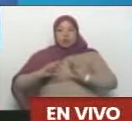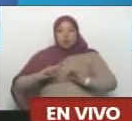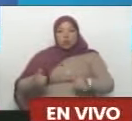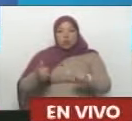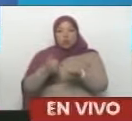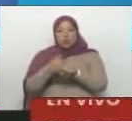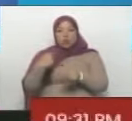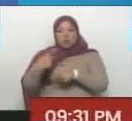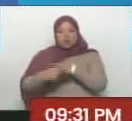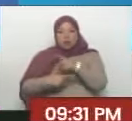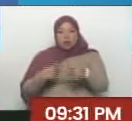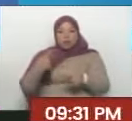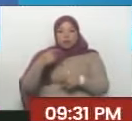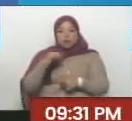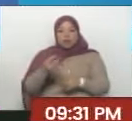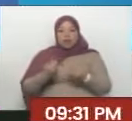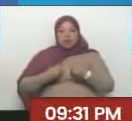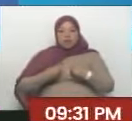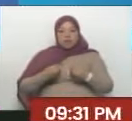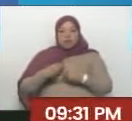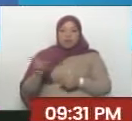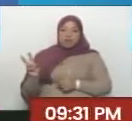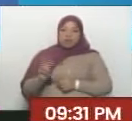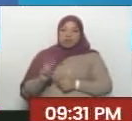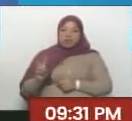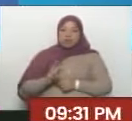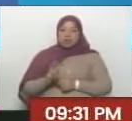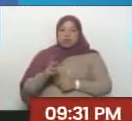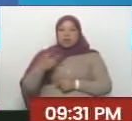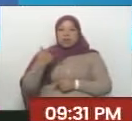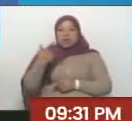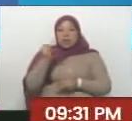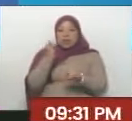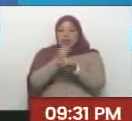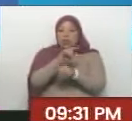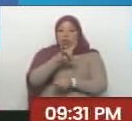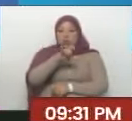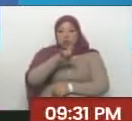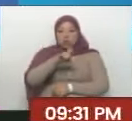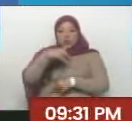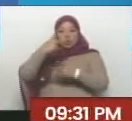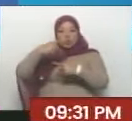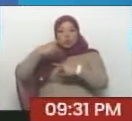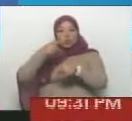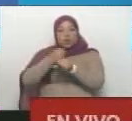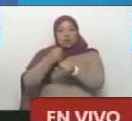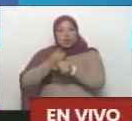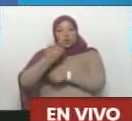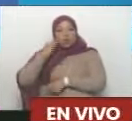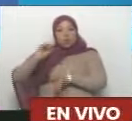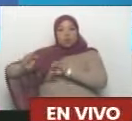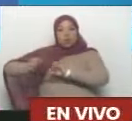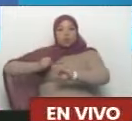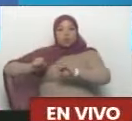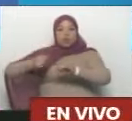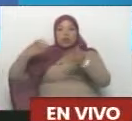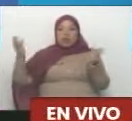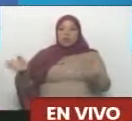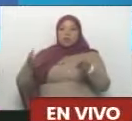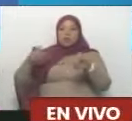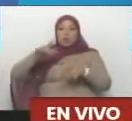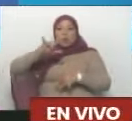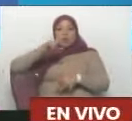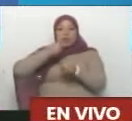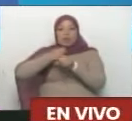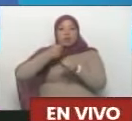Lanzamiento del programa Viva Venezuela Digital, un poderoso movimiento de activistas en